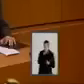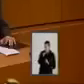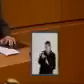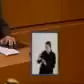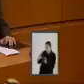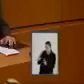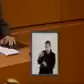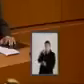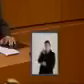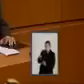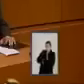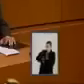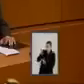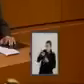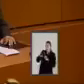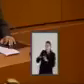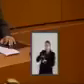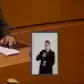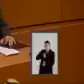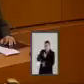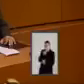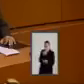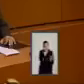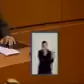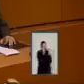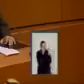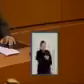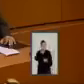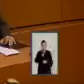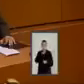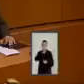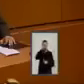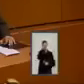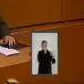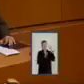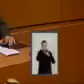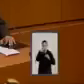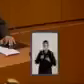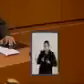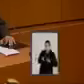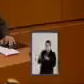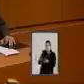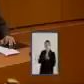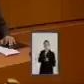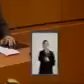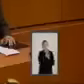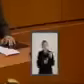quieren? Porque no hay doctrina pedagógica que alimente el contenido de los planes y